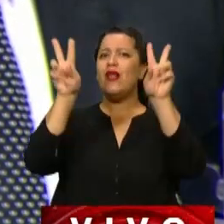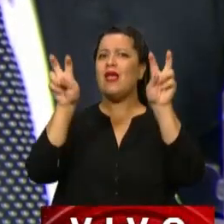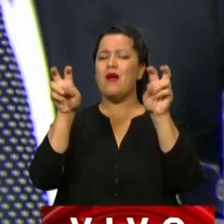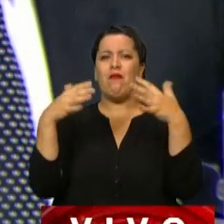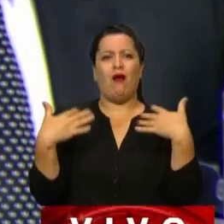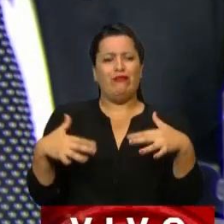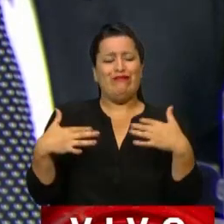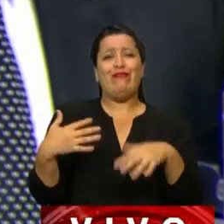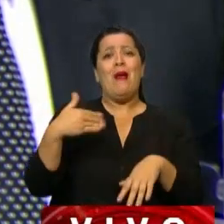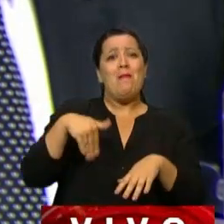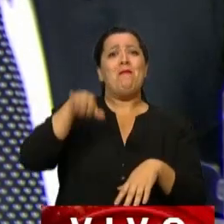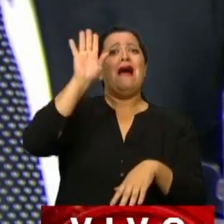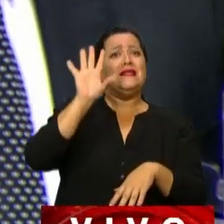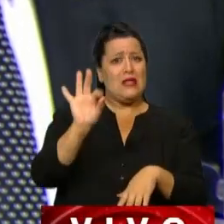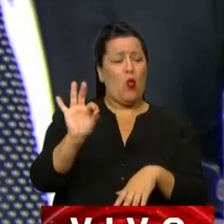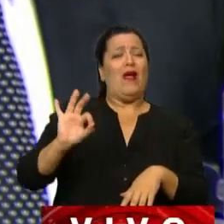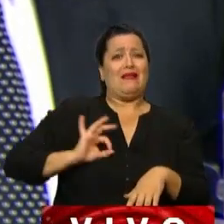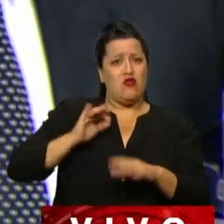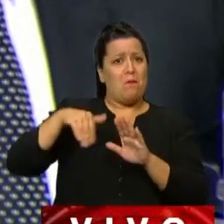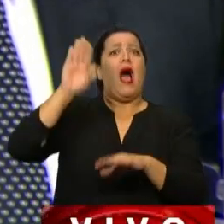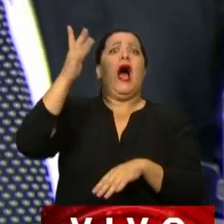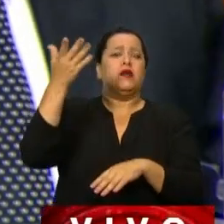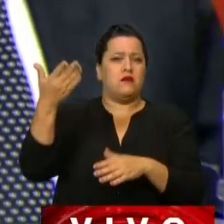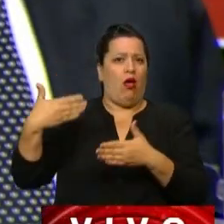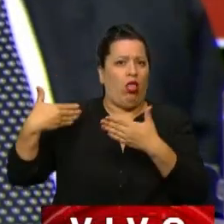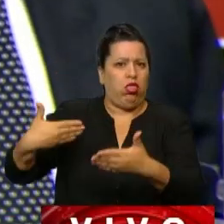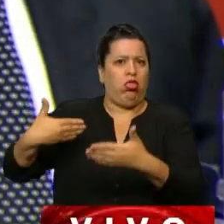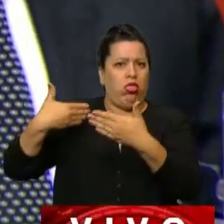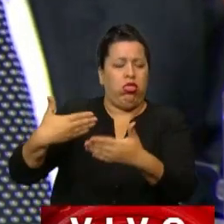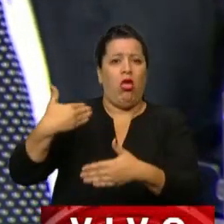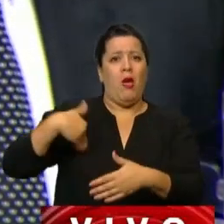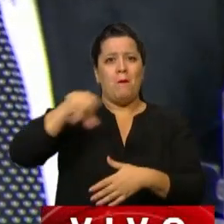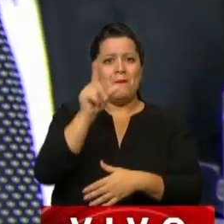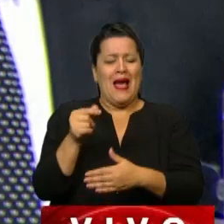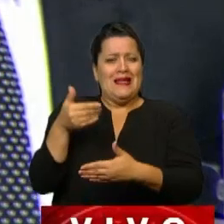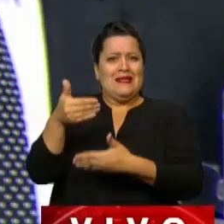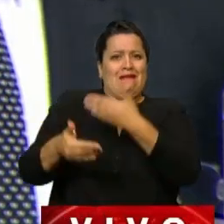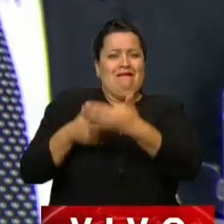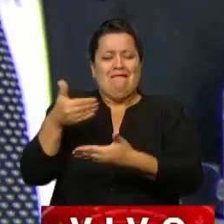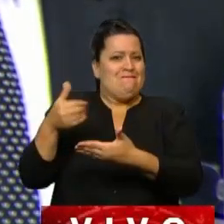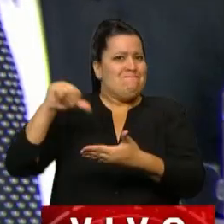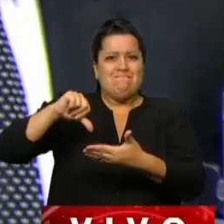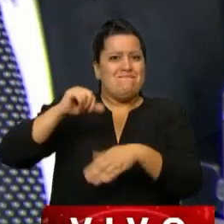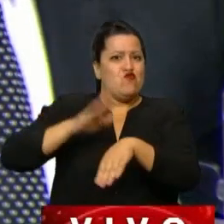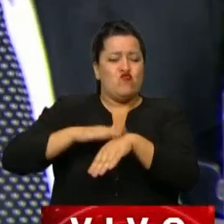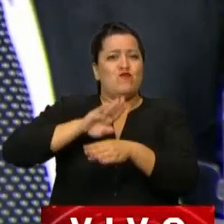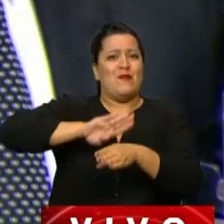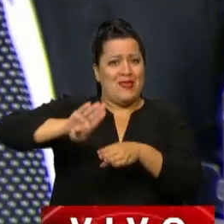que lleva más de 50 años postergando a nuestro país. Y